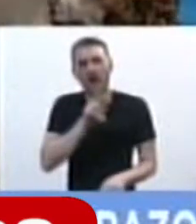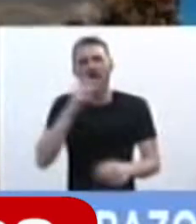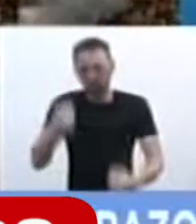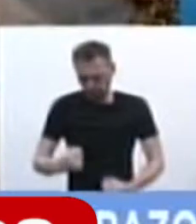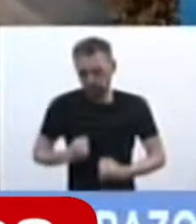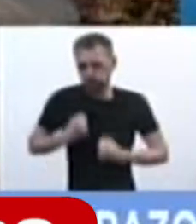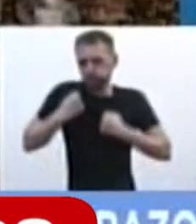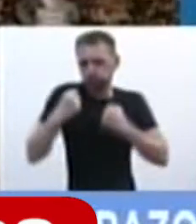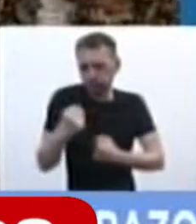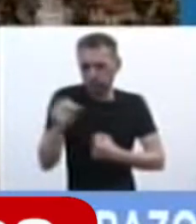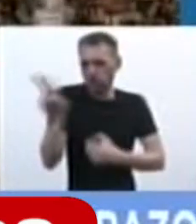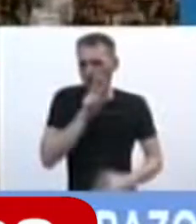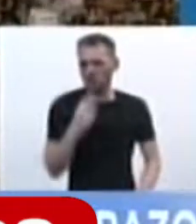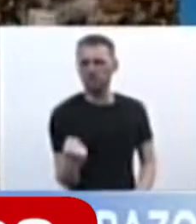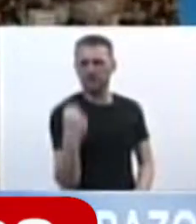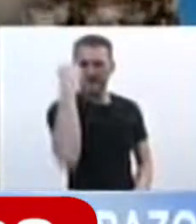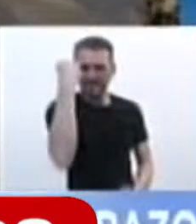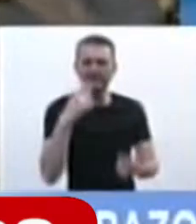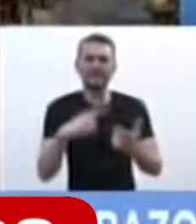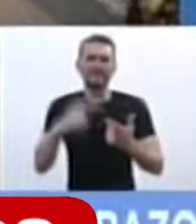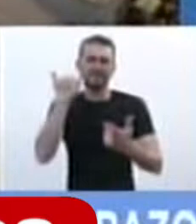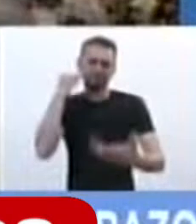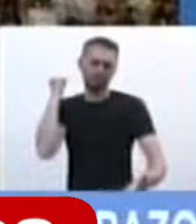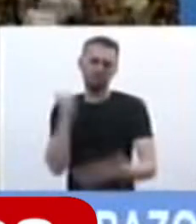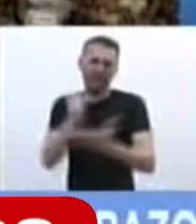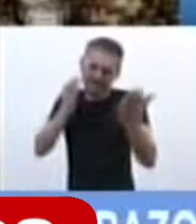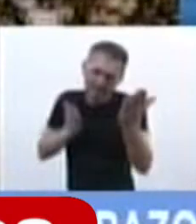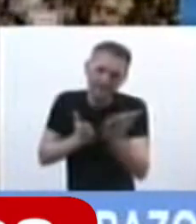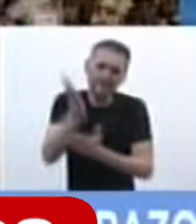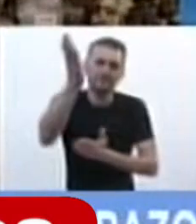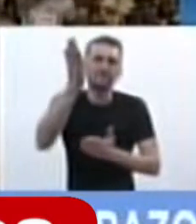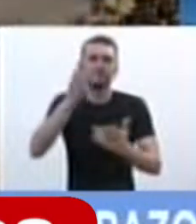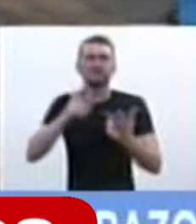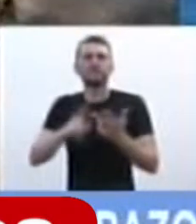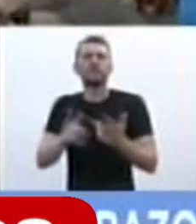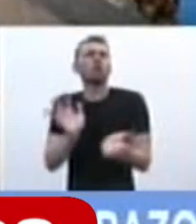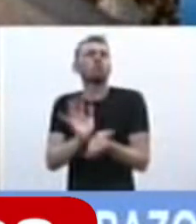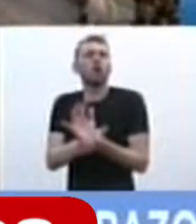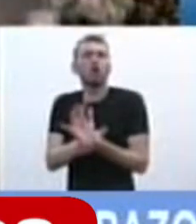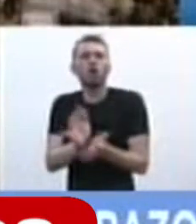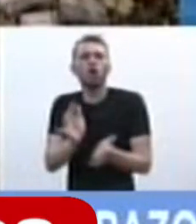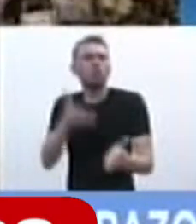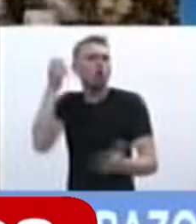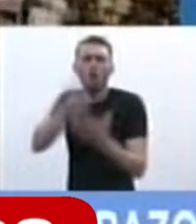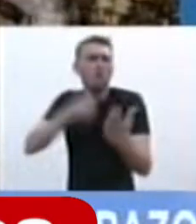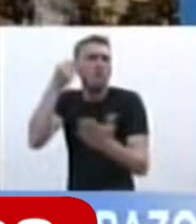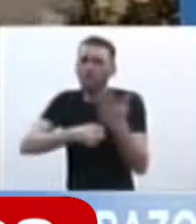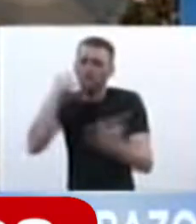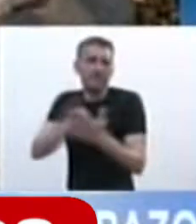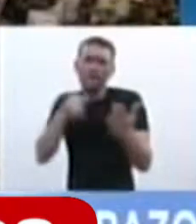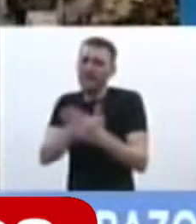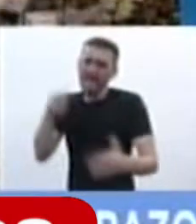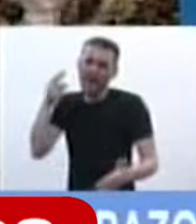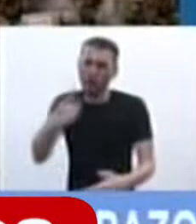esta bandera de lucha, que han marcado agenda y que la van a seguir marcando como una pelea más contra